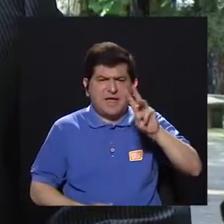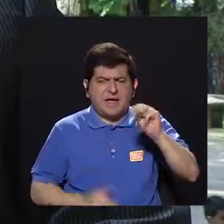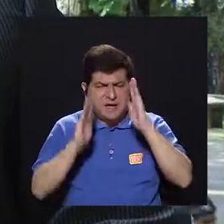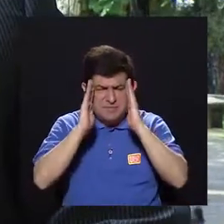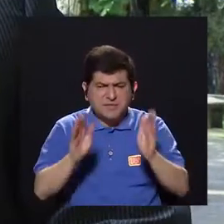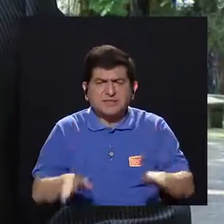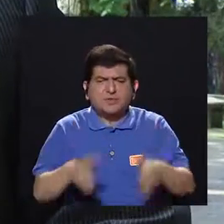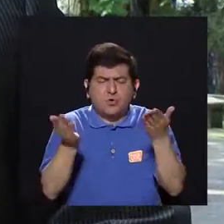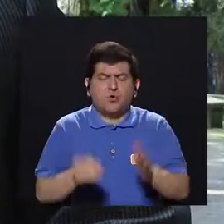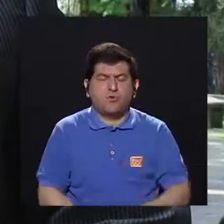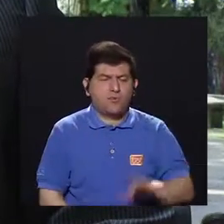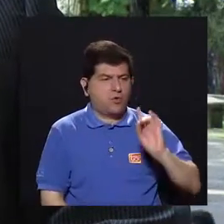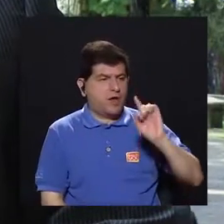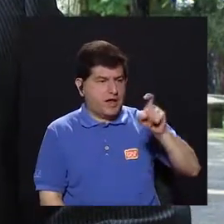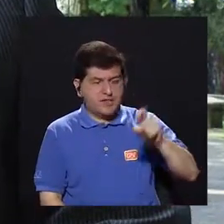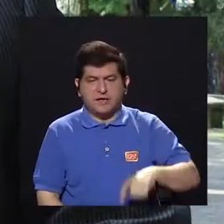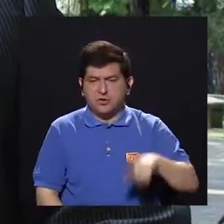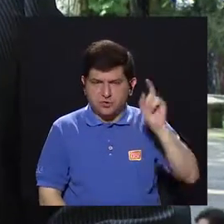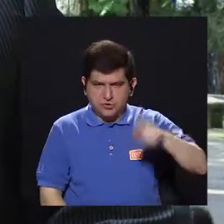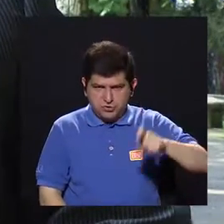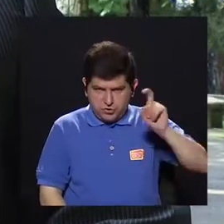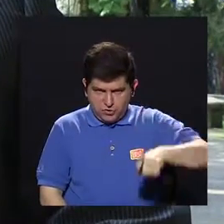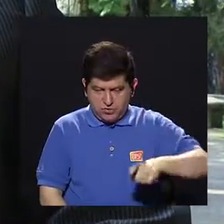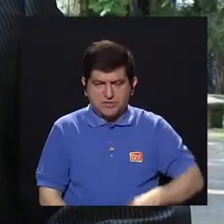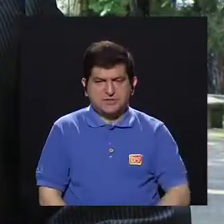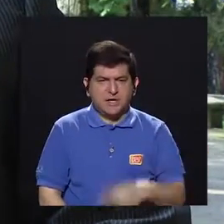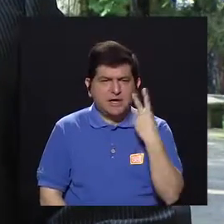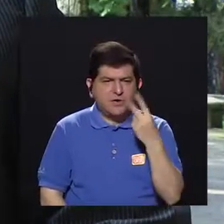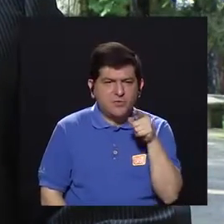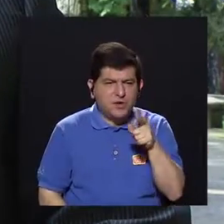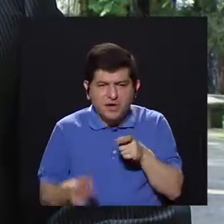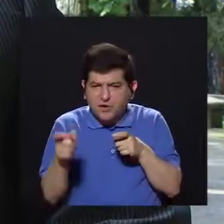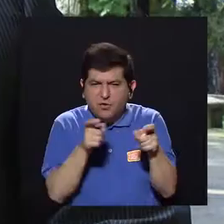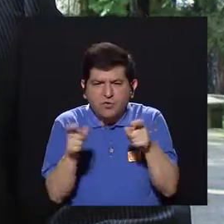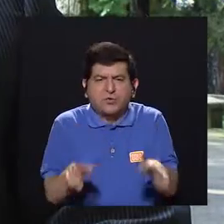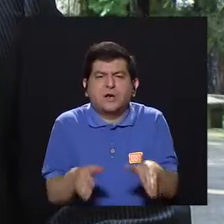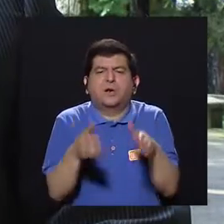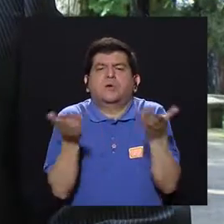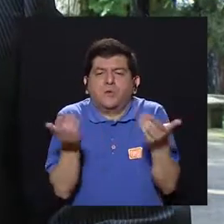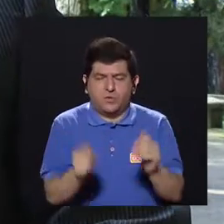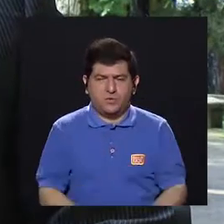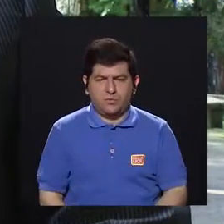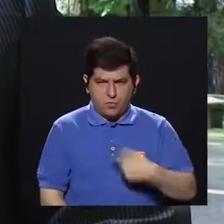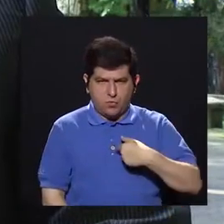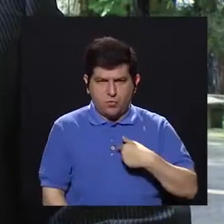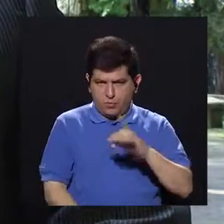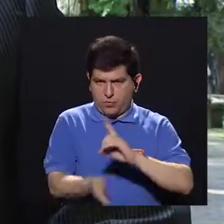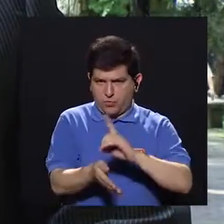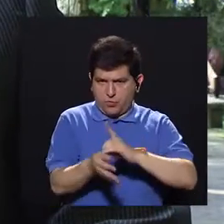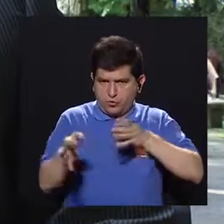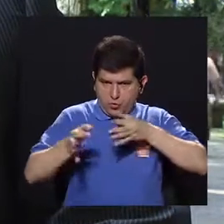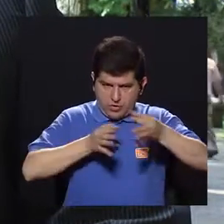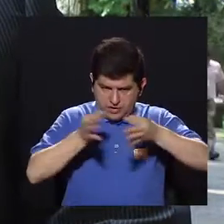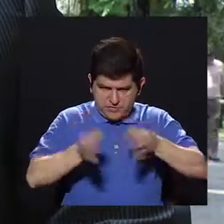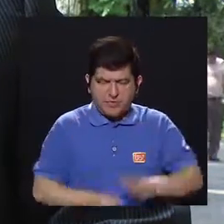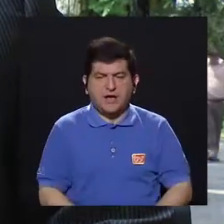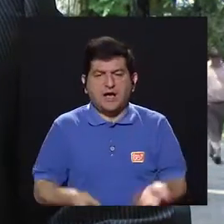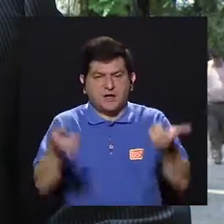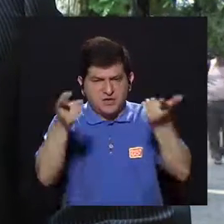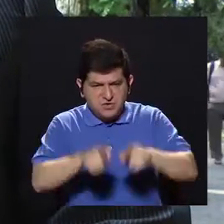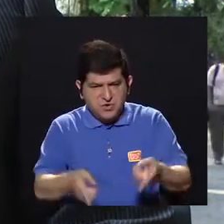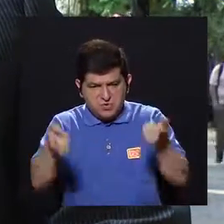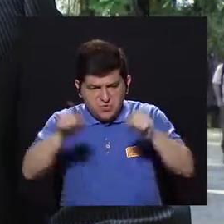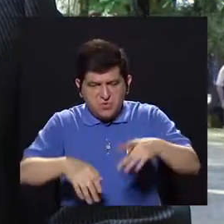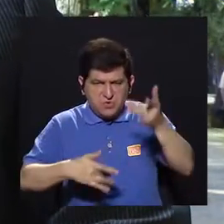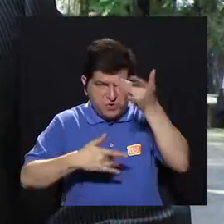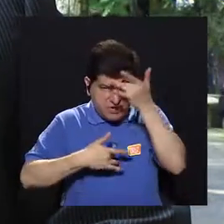esclerosis múltiple? Bueno, desde el diagnóstico se va a empezar a tratar de ver cómo está manejando ese diagnóstico. Uno médicamente le va a explicar